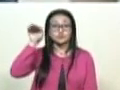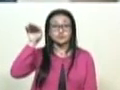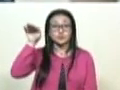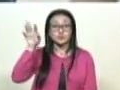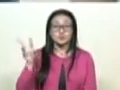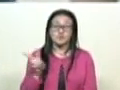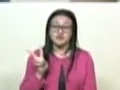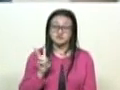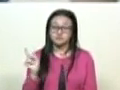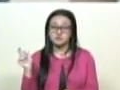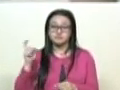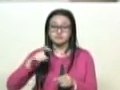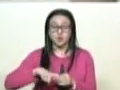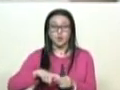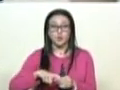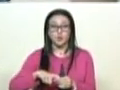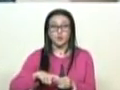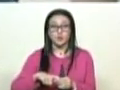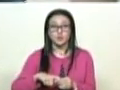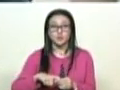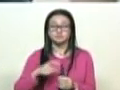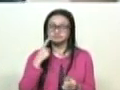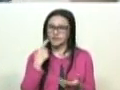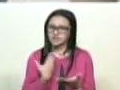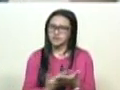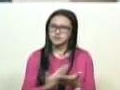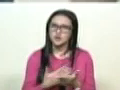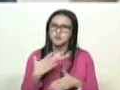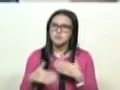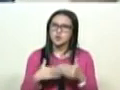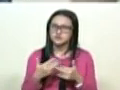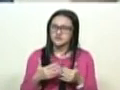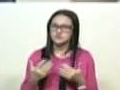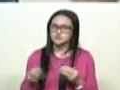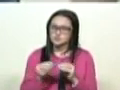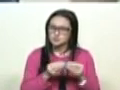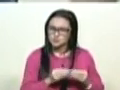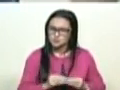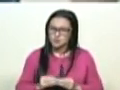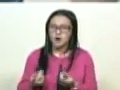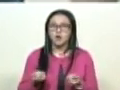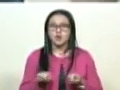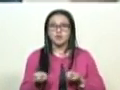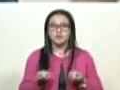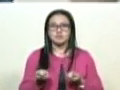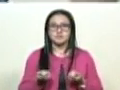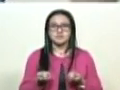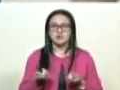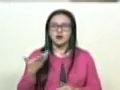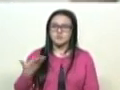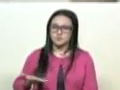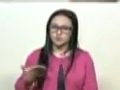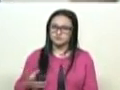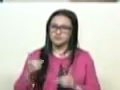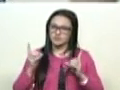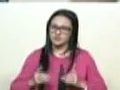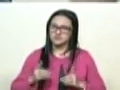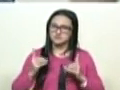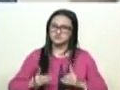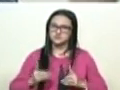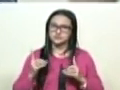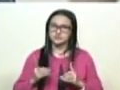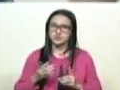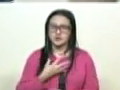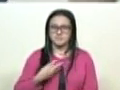que ha entrado y entrará, y todos seremos testigos de ello, es un proceso de recuperación de la economía importante, sobre todo con las decisiones que está tomando